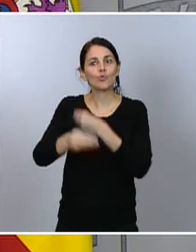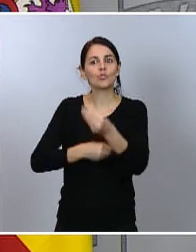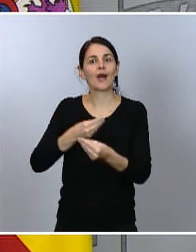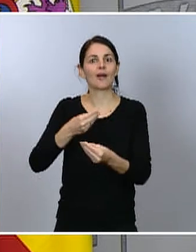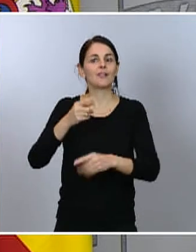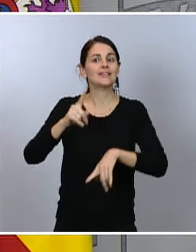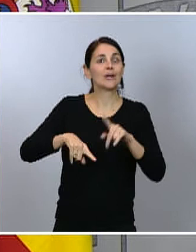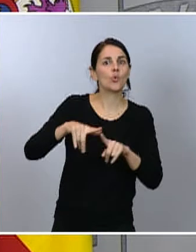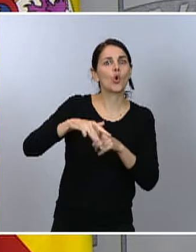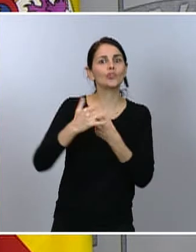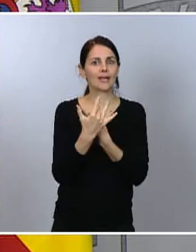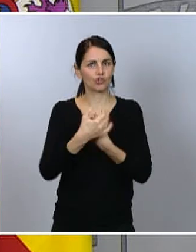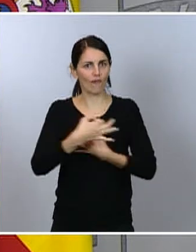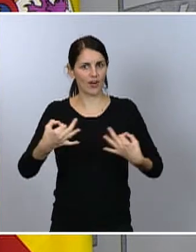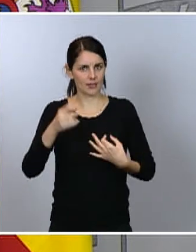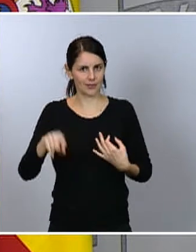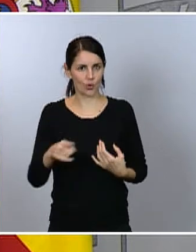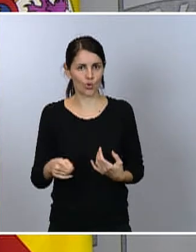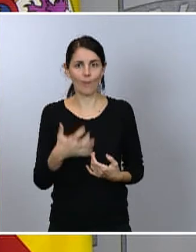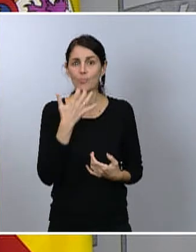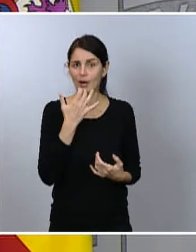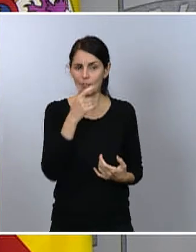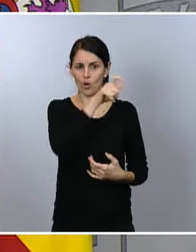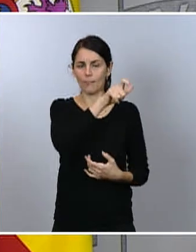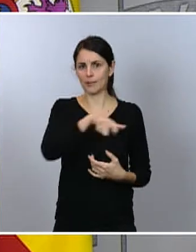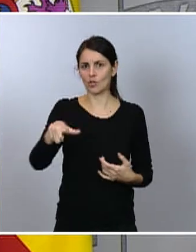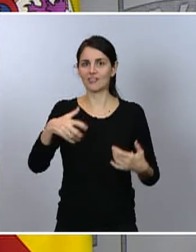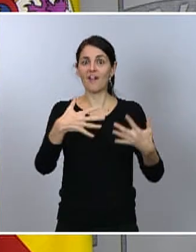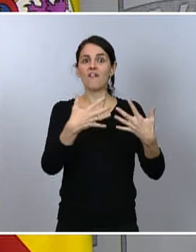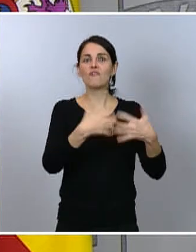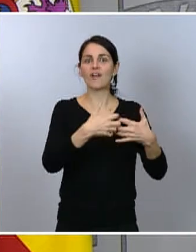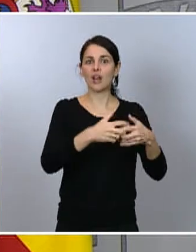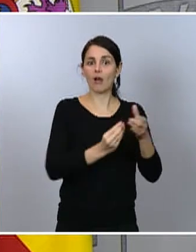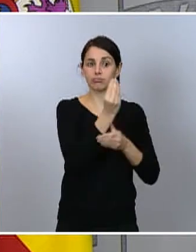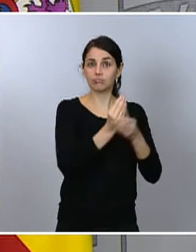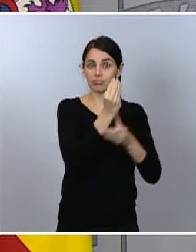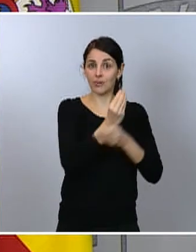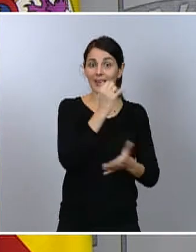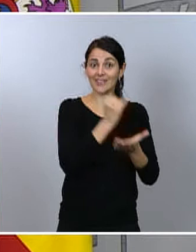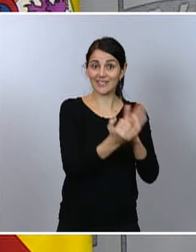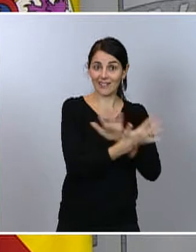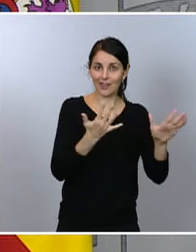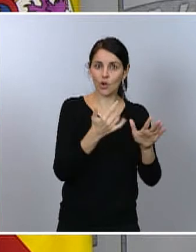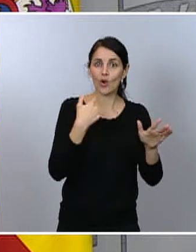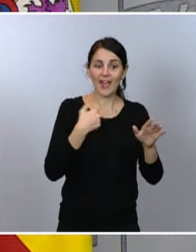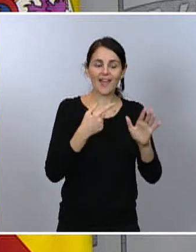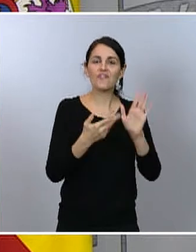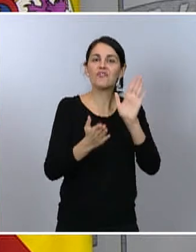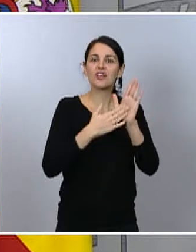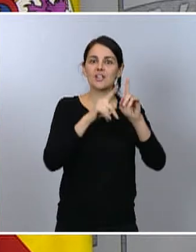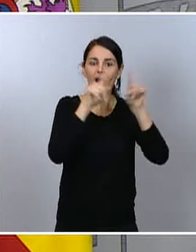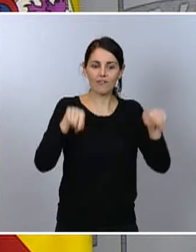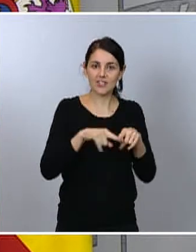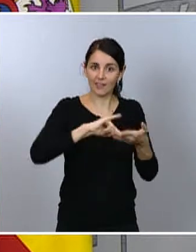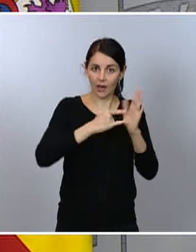Los fabricantes de los test de antígenos en sus fichas técnicas de utilización del producto lo que indican es que se